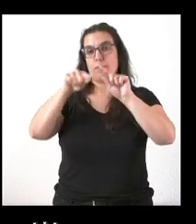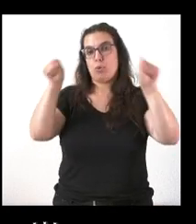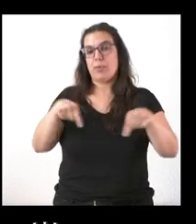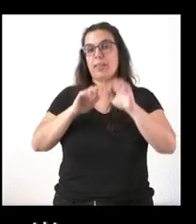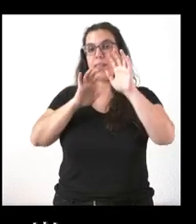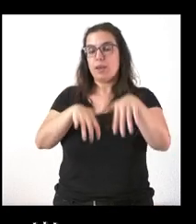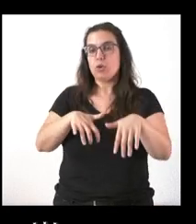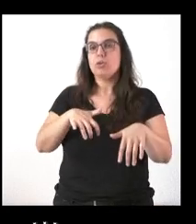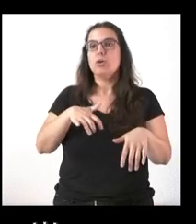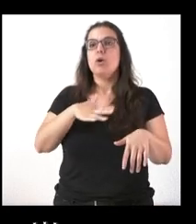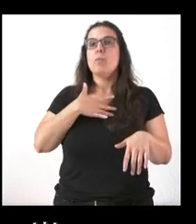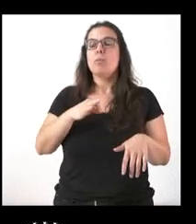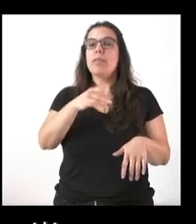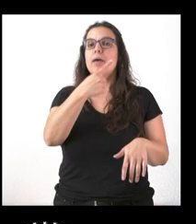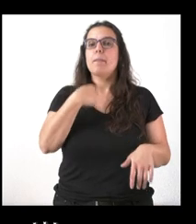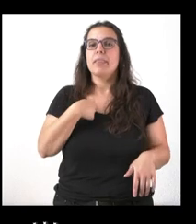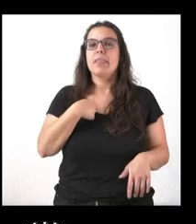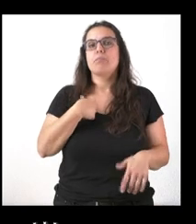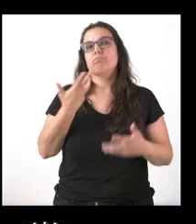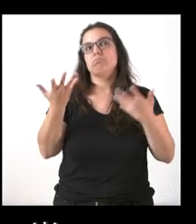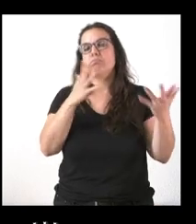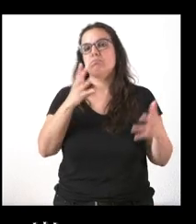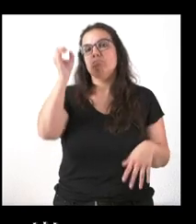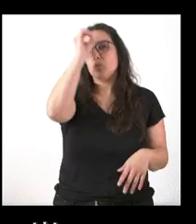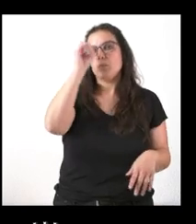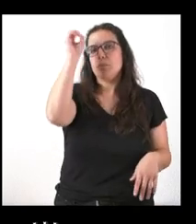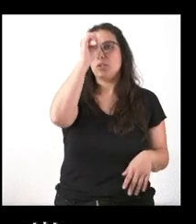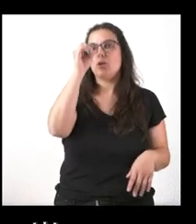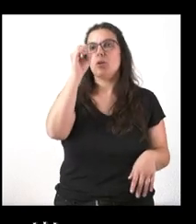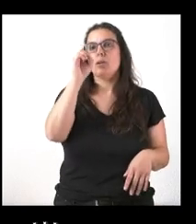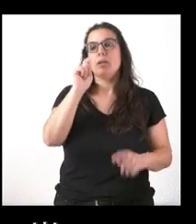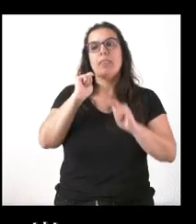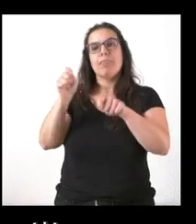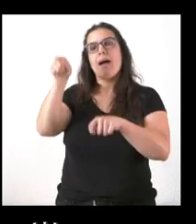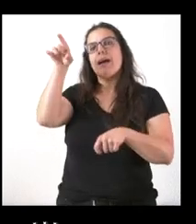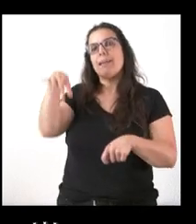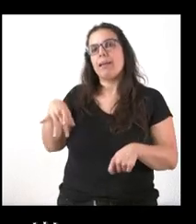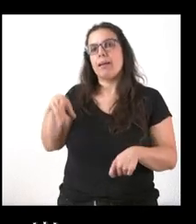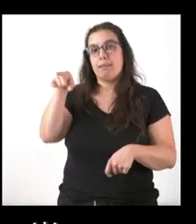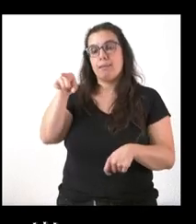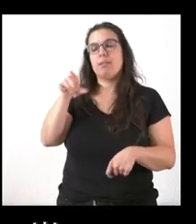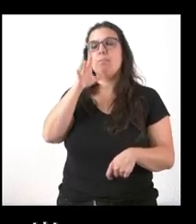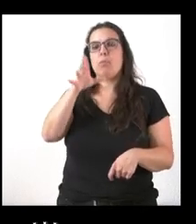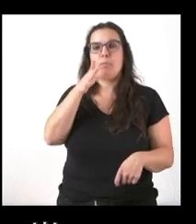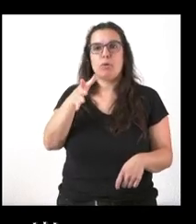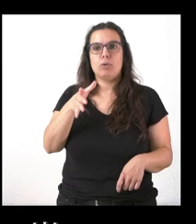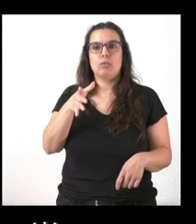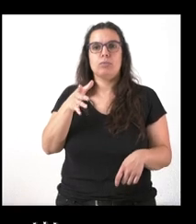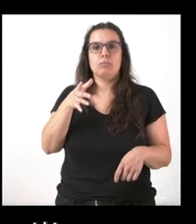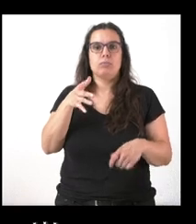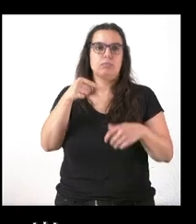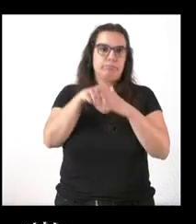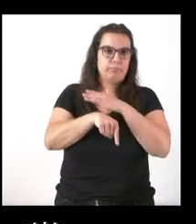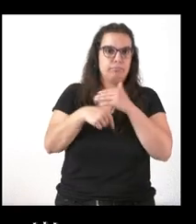nos puede dar el portavoz una valoración de porque ese nuevo nombramiento una valoración un poco más